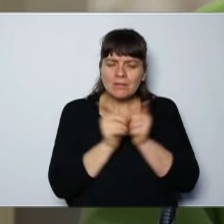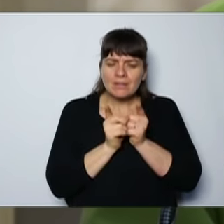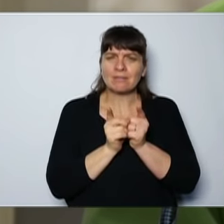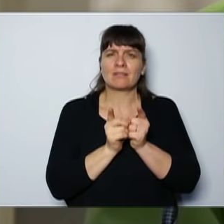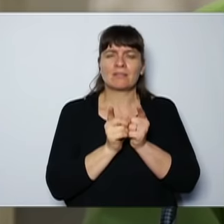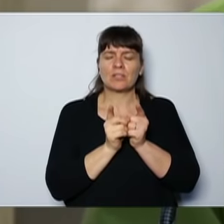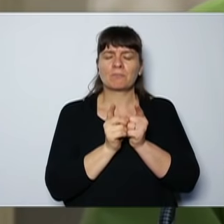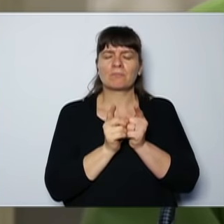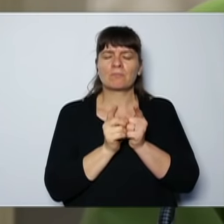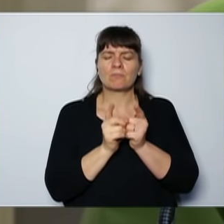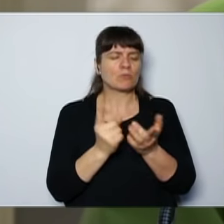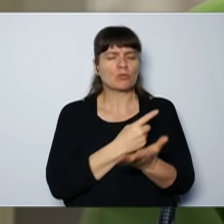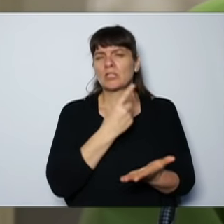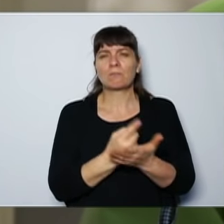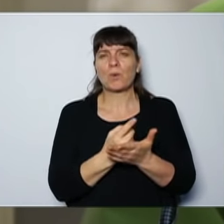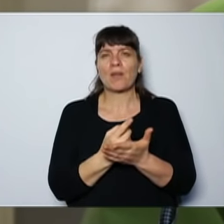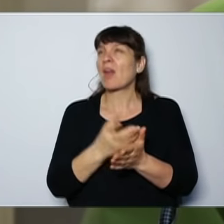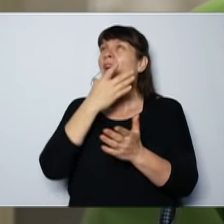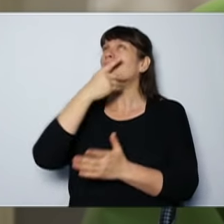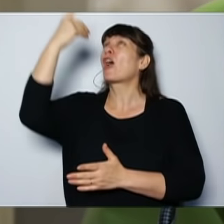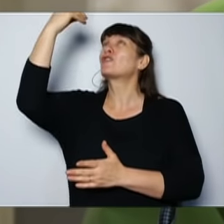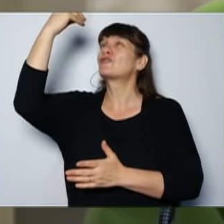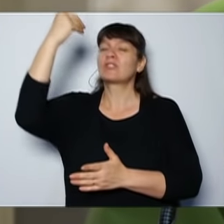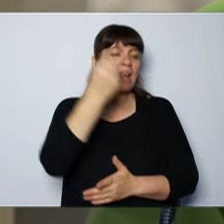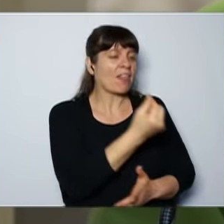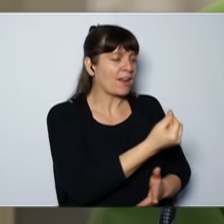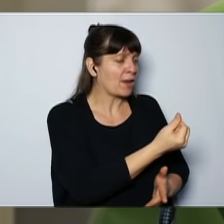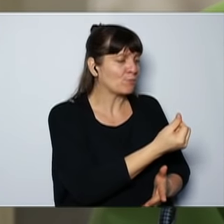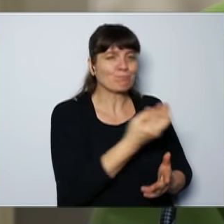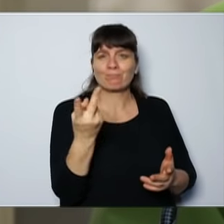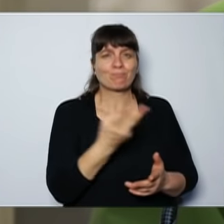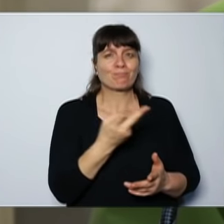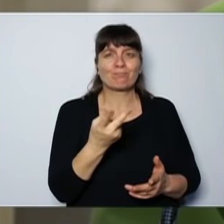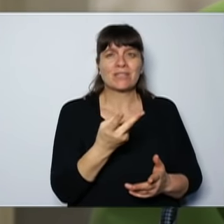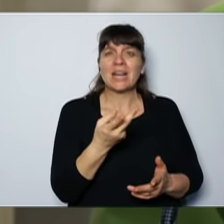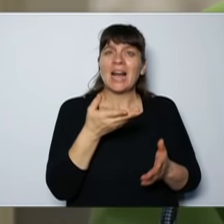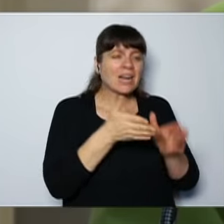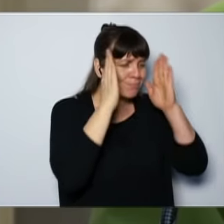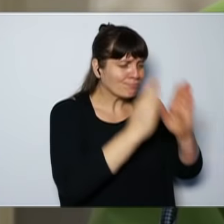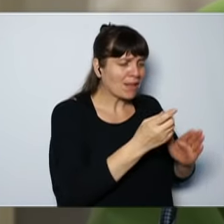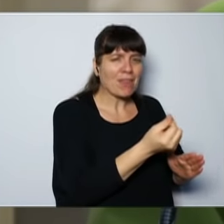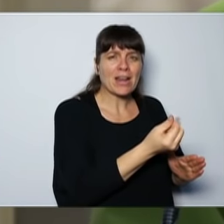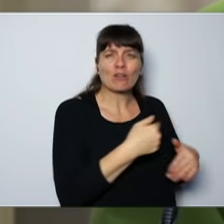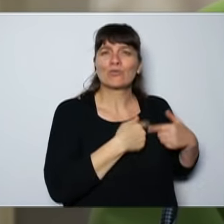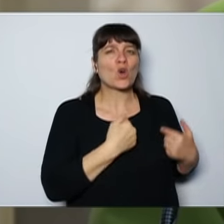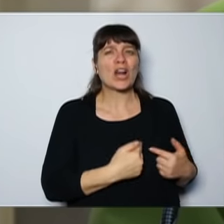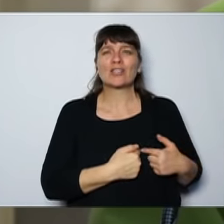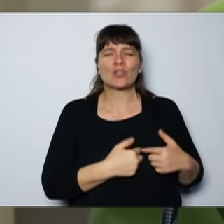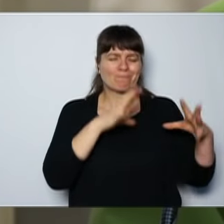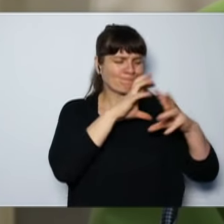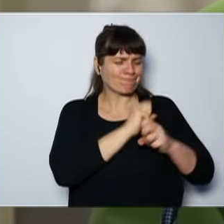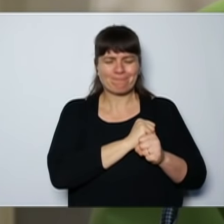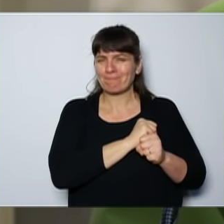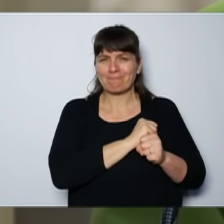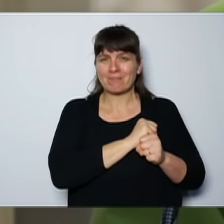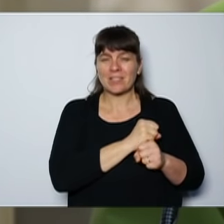síntesis es así: no se puede adorar a Dios y al dinero. El que adora el dinero, su corazón se vuelve